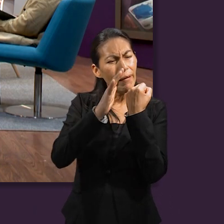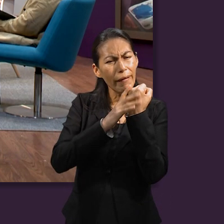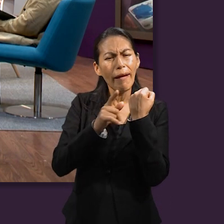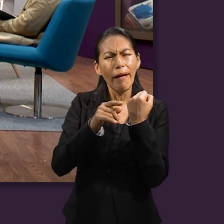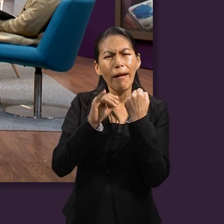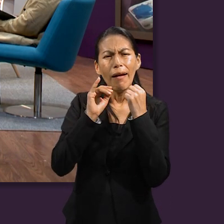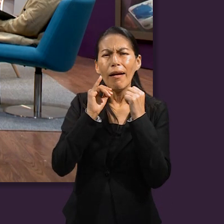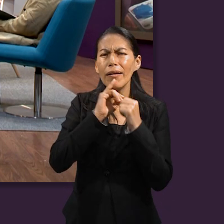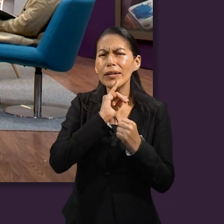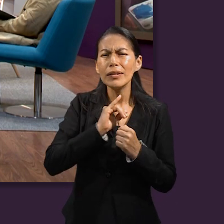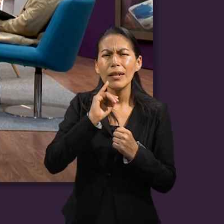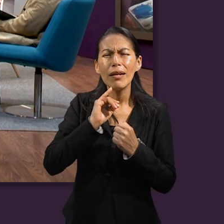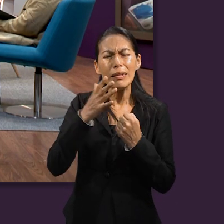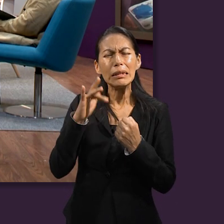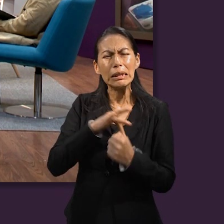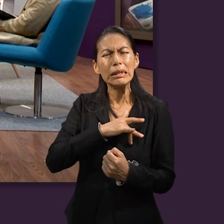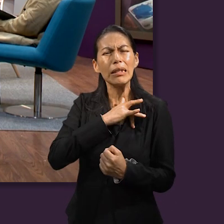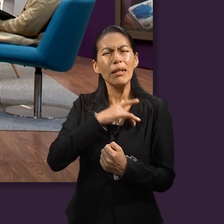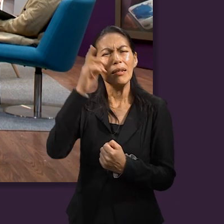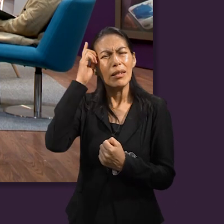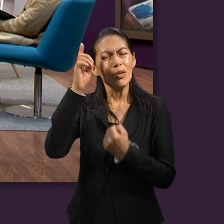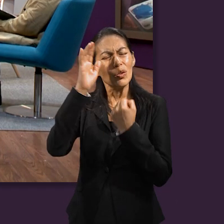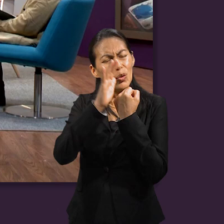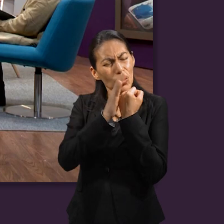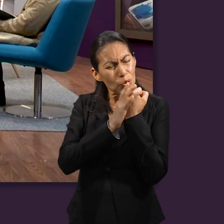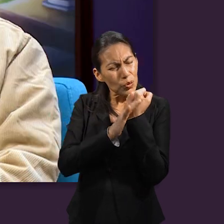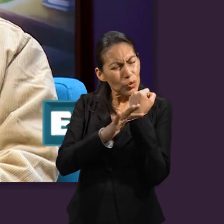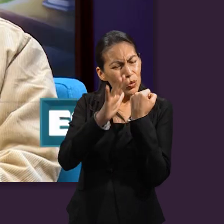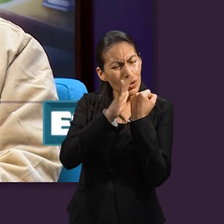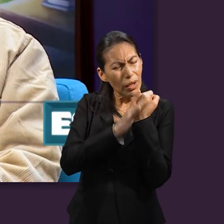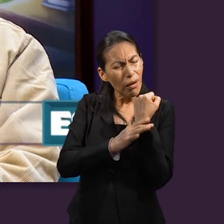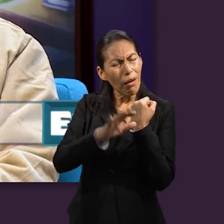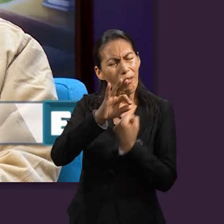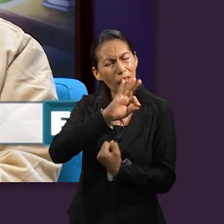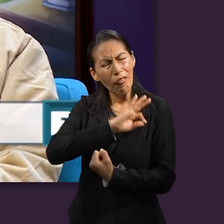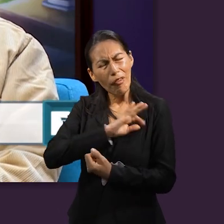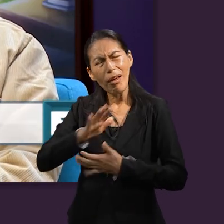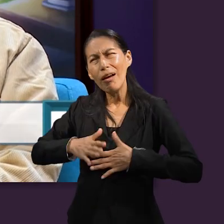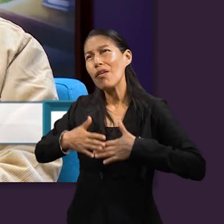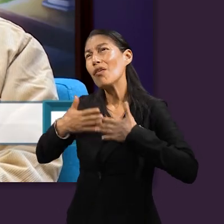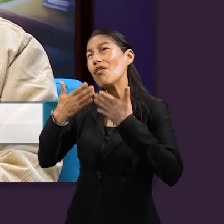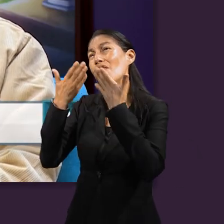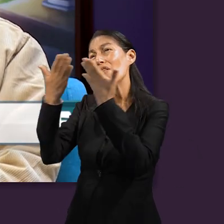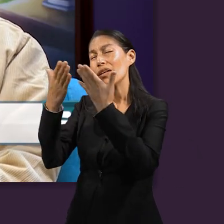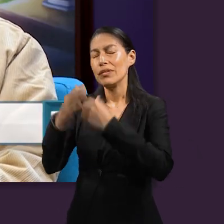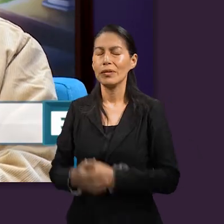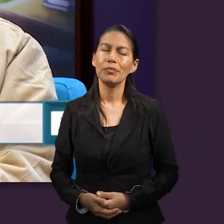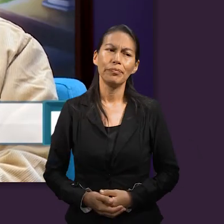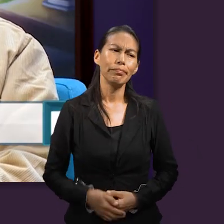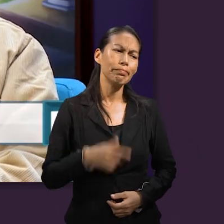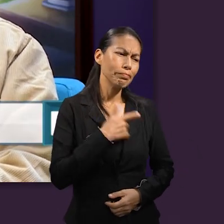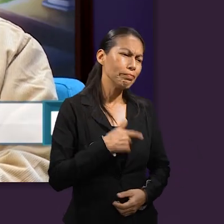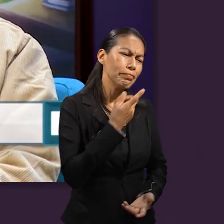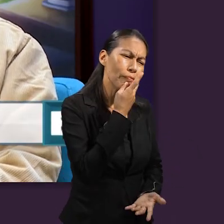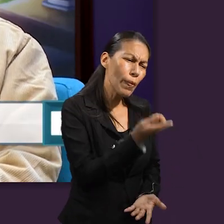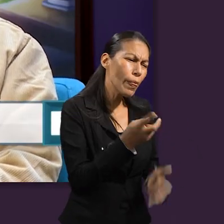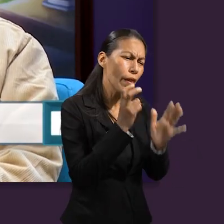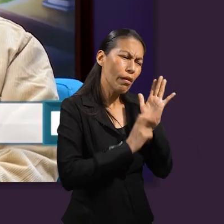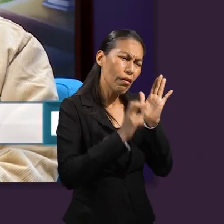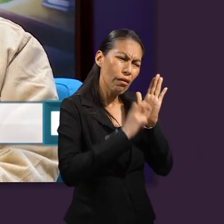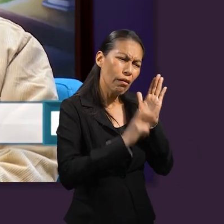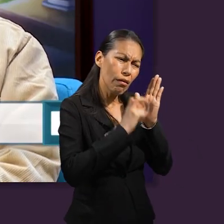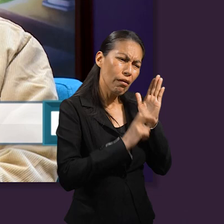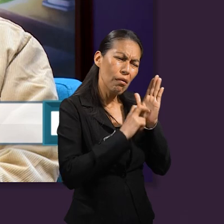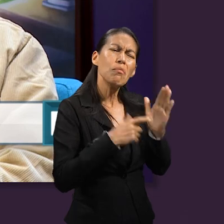dios lo había estado bendiciendo en el término que utilizaste de restauración yo creo que es me gusta mucho verdad